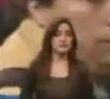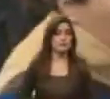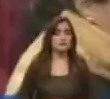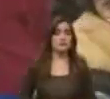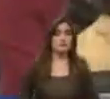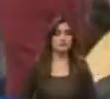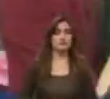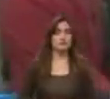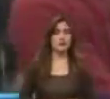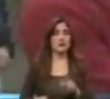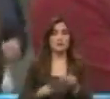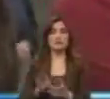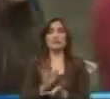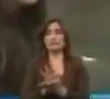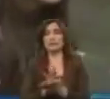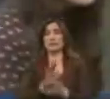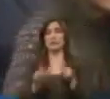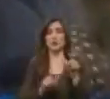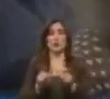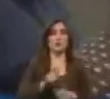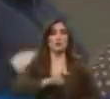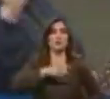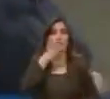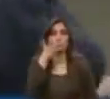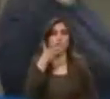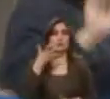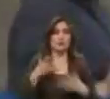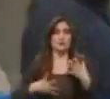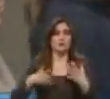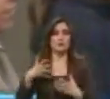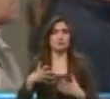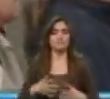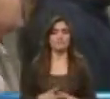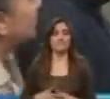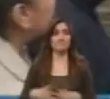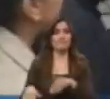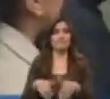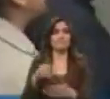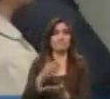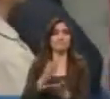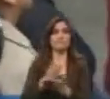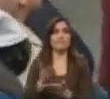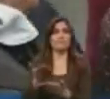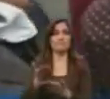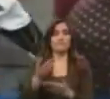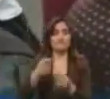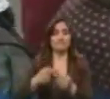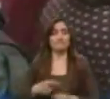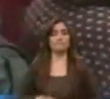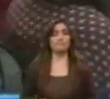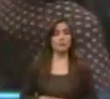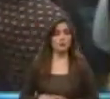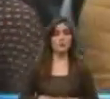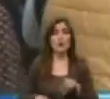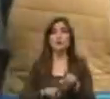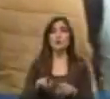son bastante fuertes, bastante indignantes de la ciudadanía que se siente afectado por este paro de actividades del transporte urbano en la capital. A